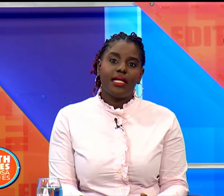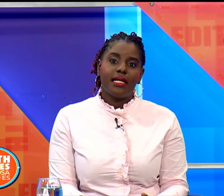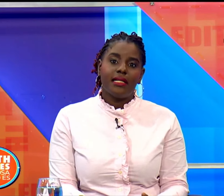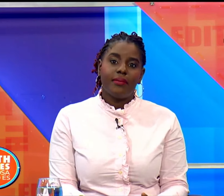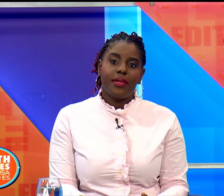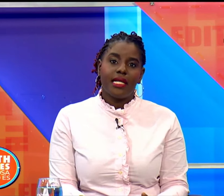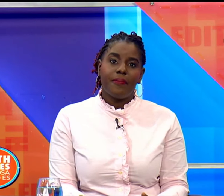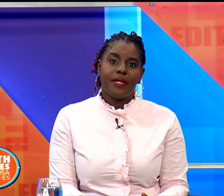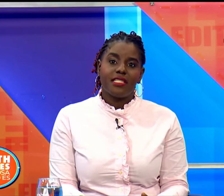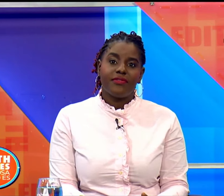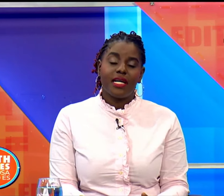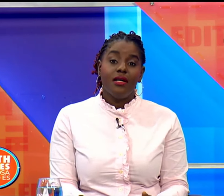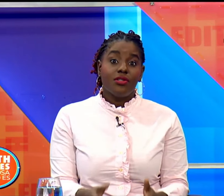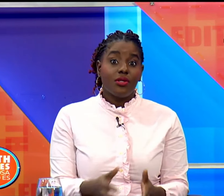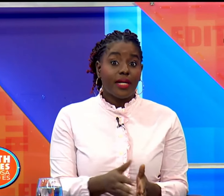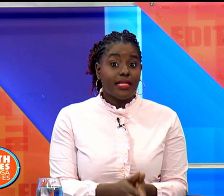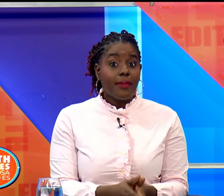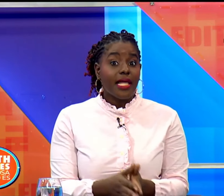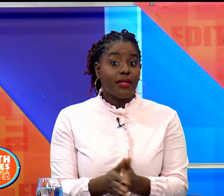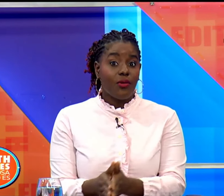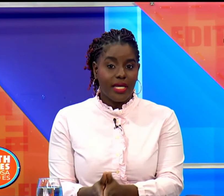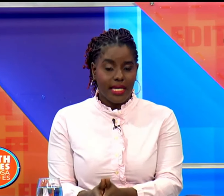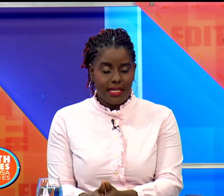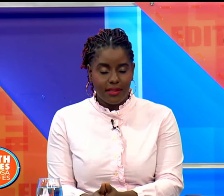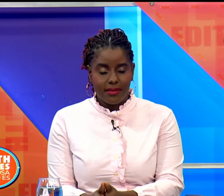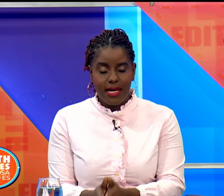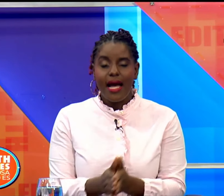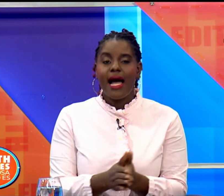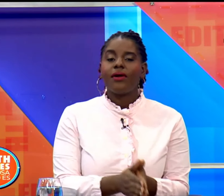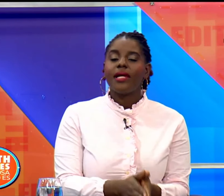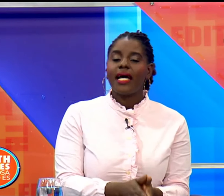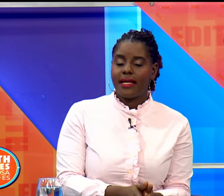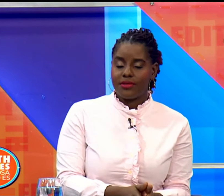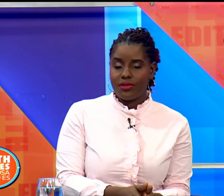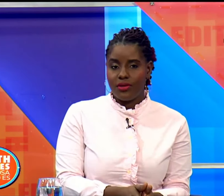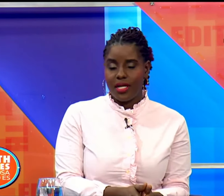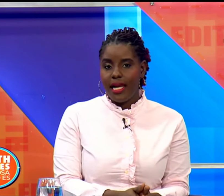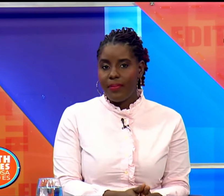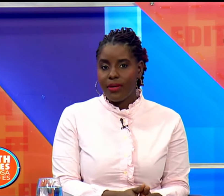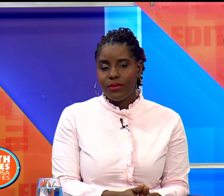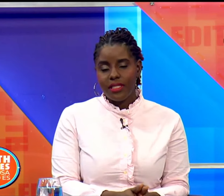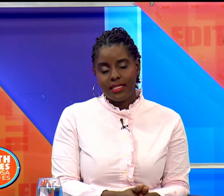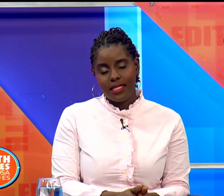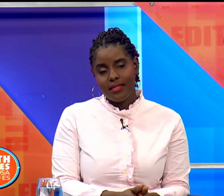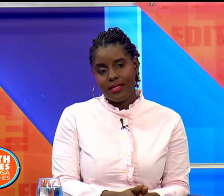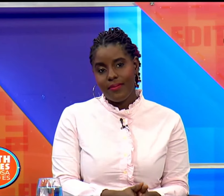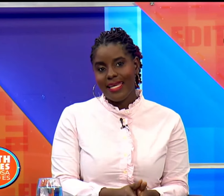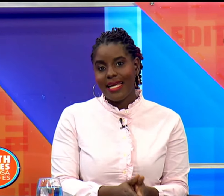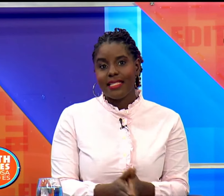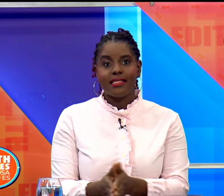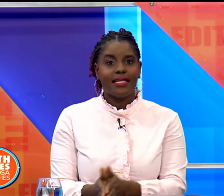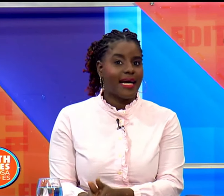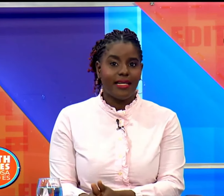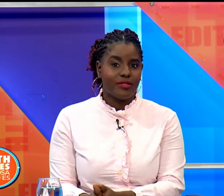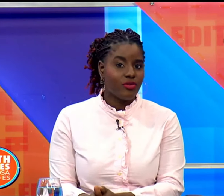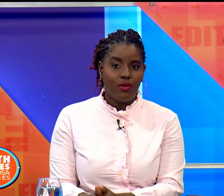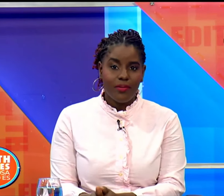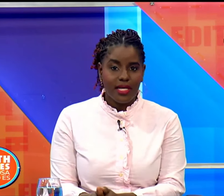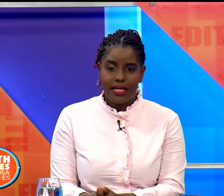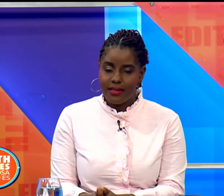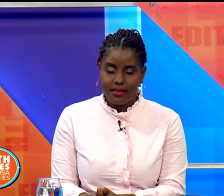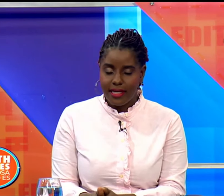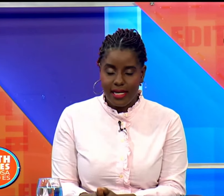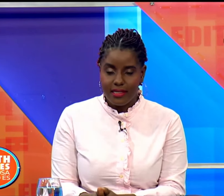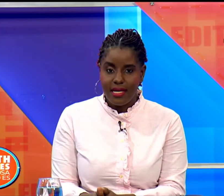Luis Abinader, de manera específica, sobre el tema de los migrantes. Hago la aclaración. En la pregunta se dice migrantes ilegales. No